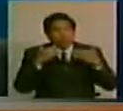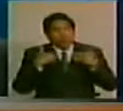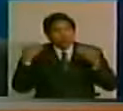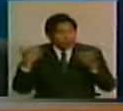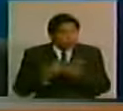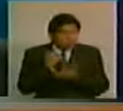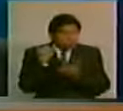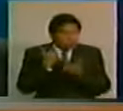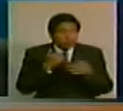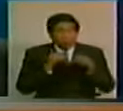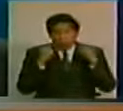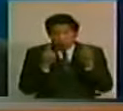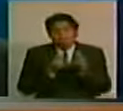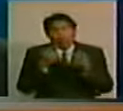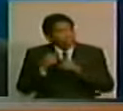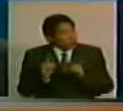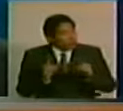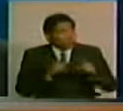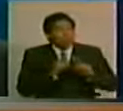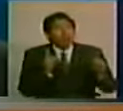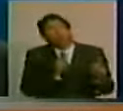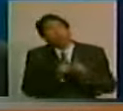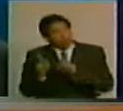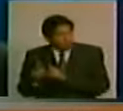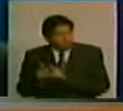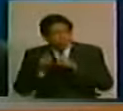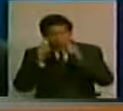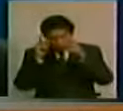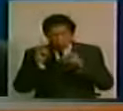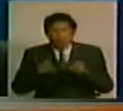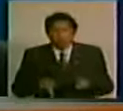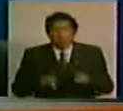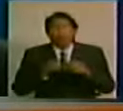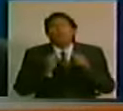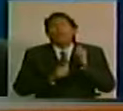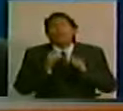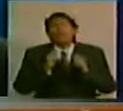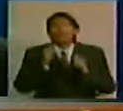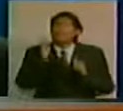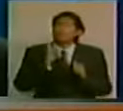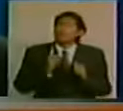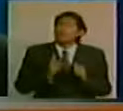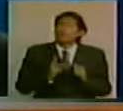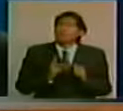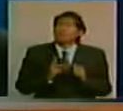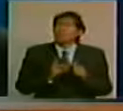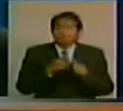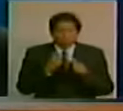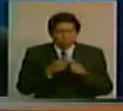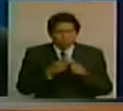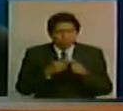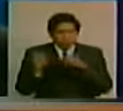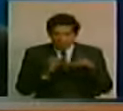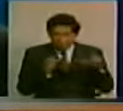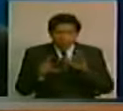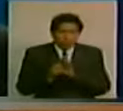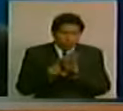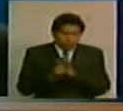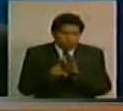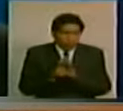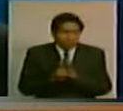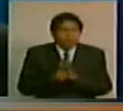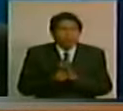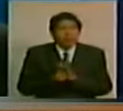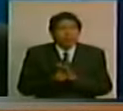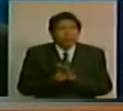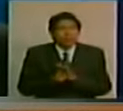gestora va a ser diferente, pero además va a llegar a la gente. ¿Cuál ha sido una de las premisas con las que hemos hecho la ley de pensiones? Es